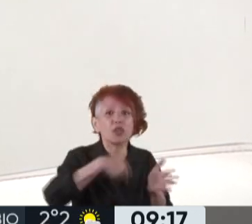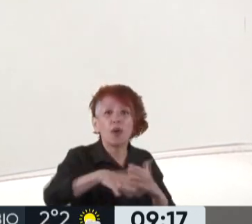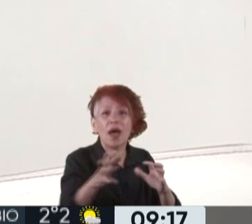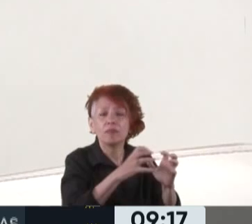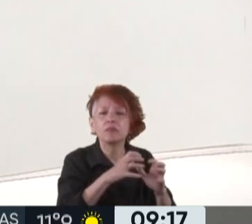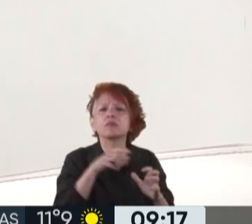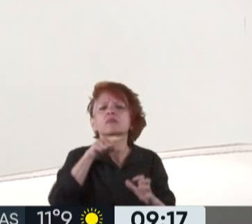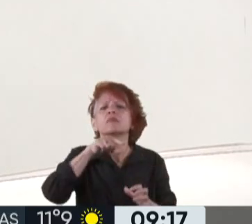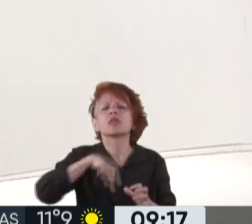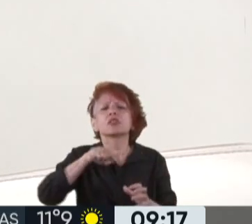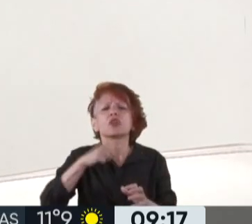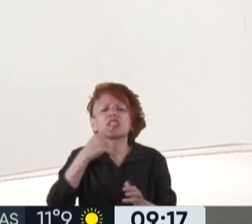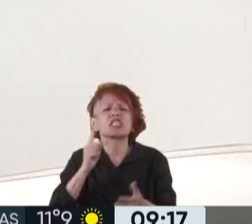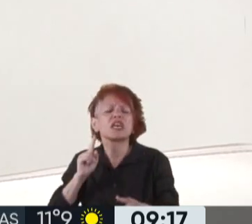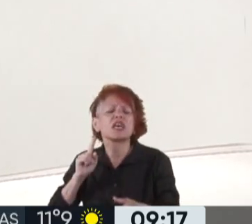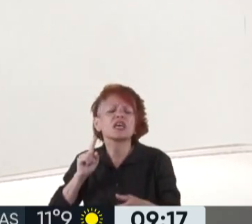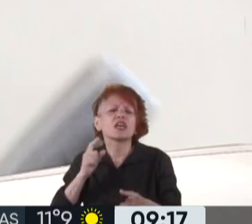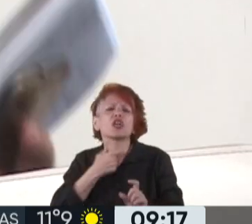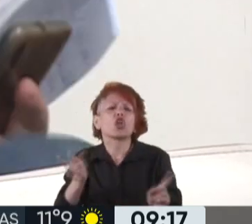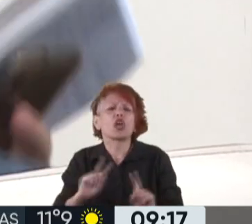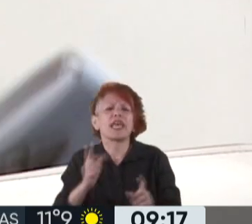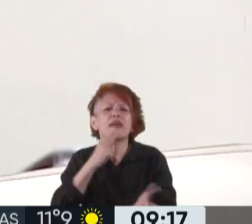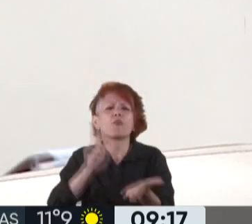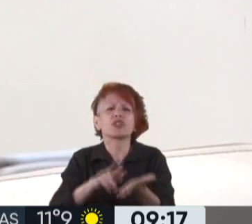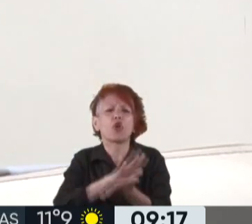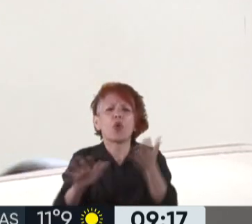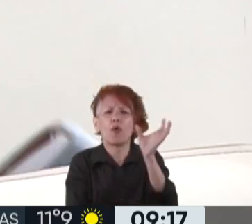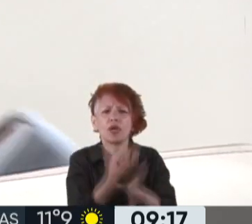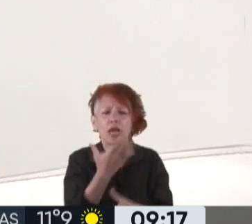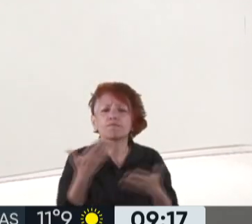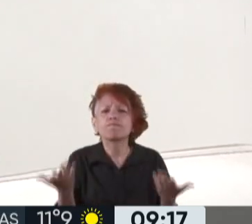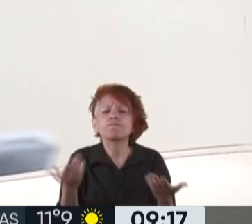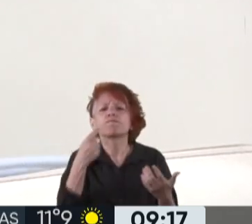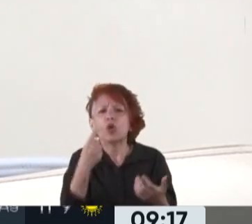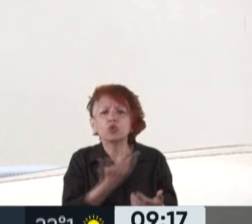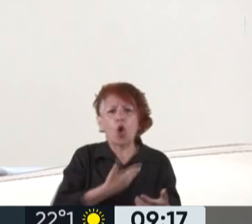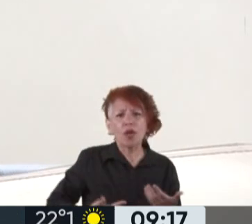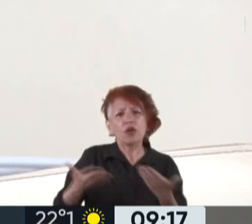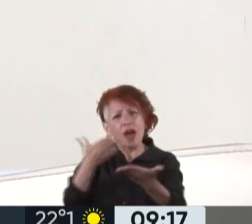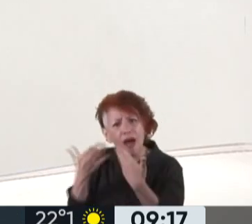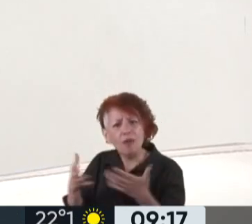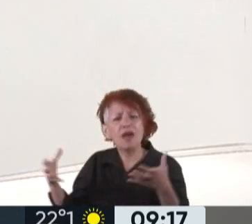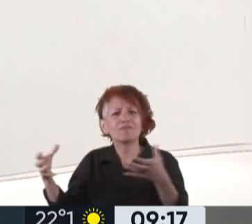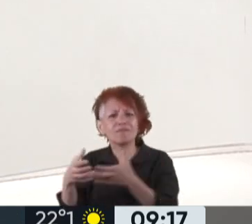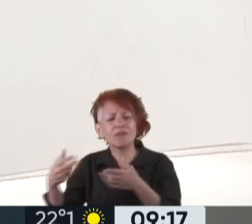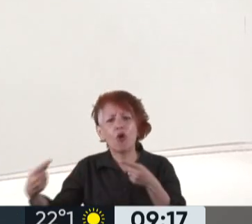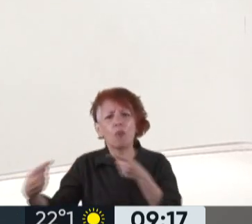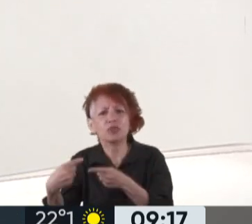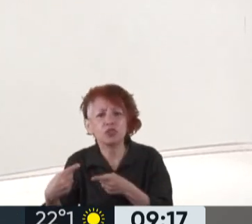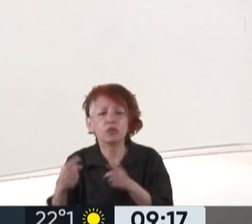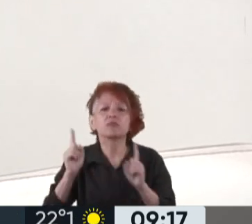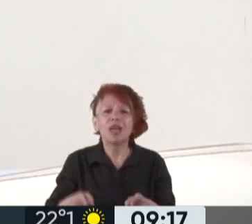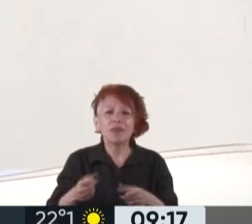contra de la creación de nuevos impuestos. Si hay, digamos, algún diálogo con la oposición y si hay consenso interno también dentro del